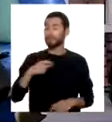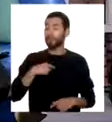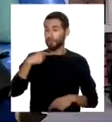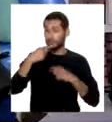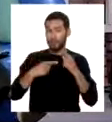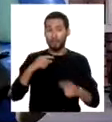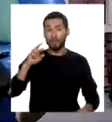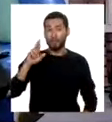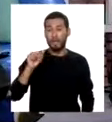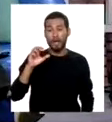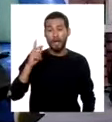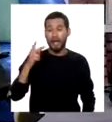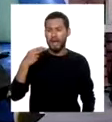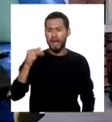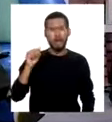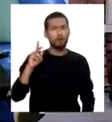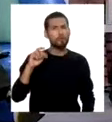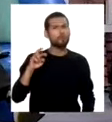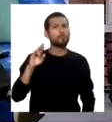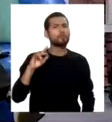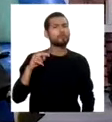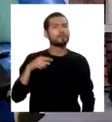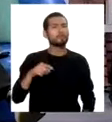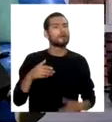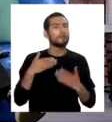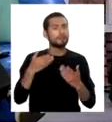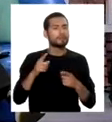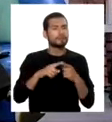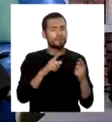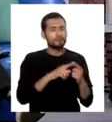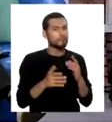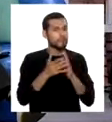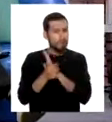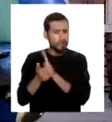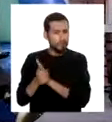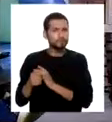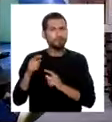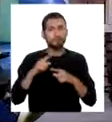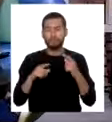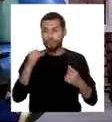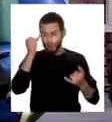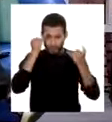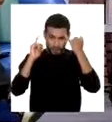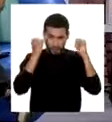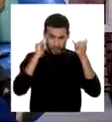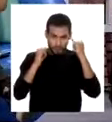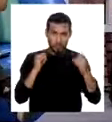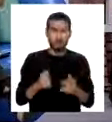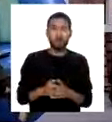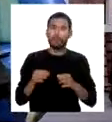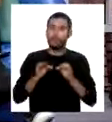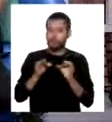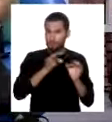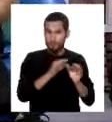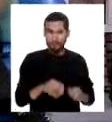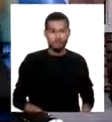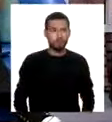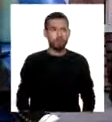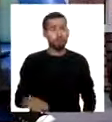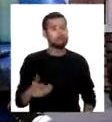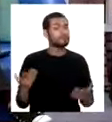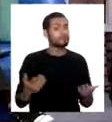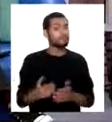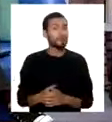gusto contar que Jacungüiña es un proyecto de desarrollo de capacidades de emprendimientos rurales. Y para eso